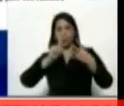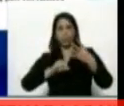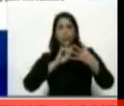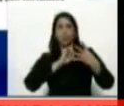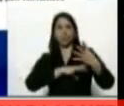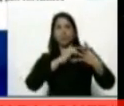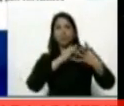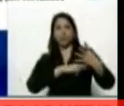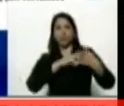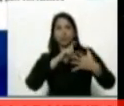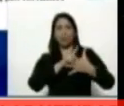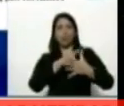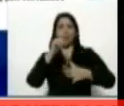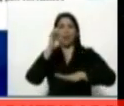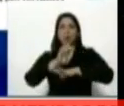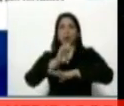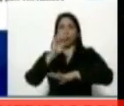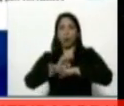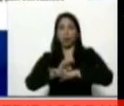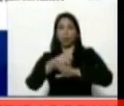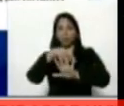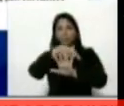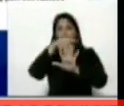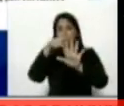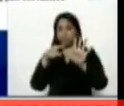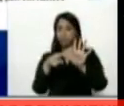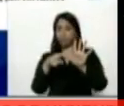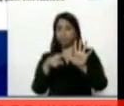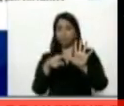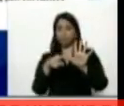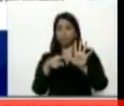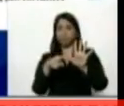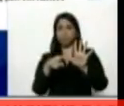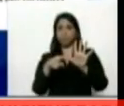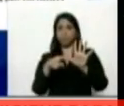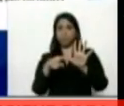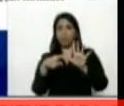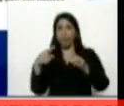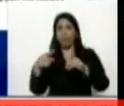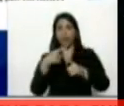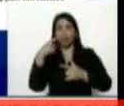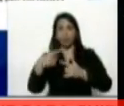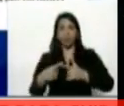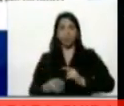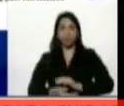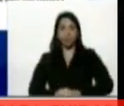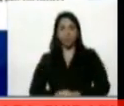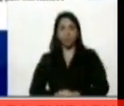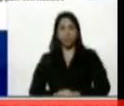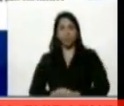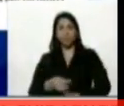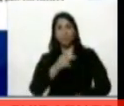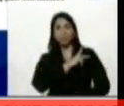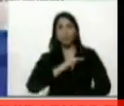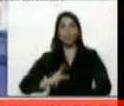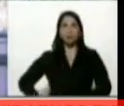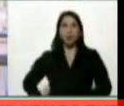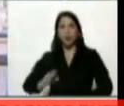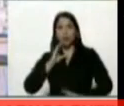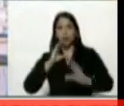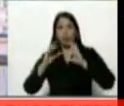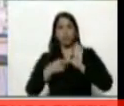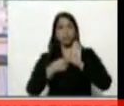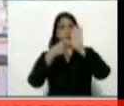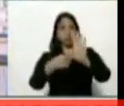acerque a nuestras costas. En mi opinión, entran. Quizá entren dos de los cinco, tres de los cinco. Entran porque el